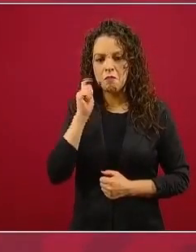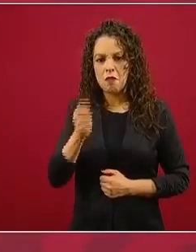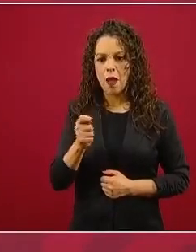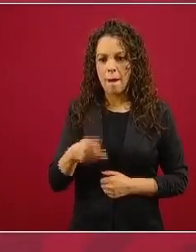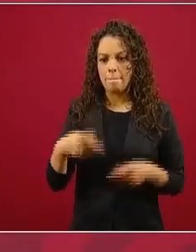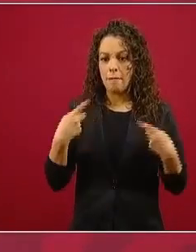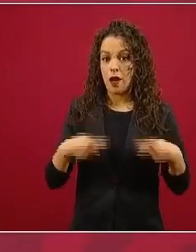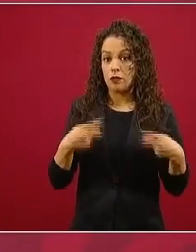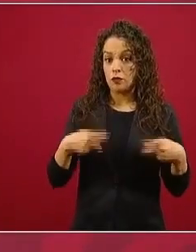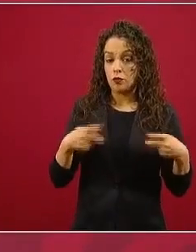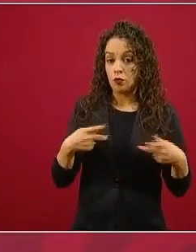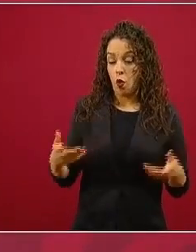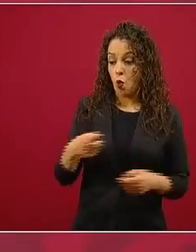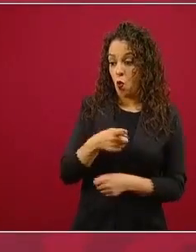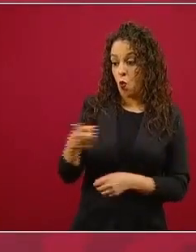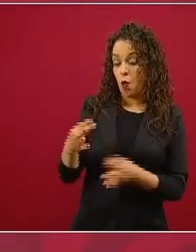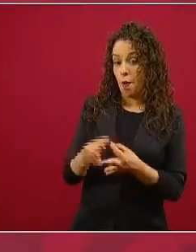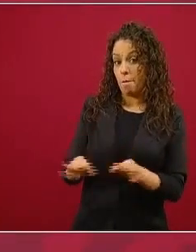de acuerdo a